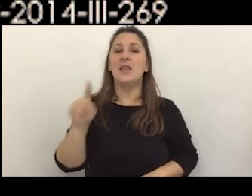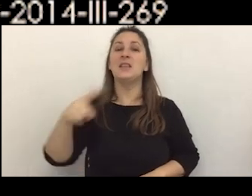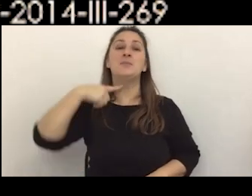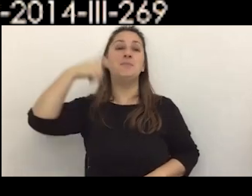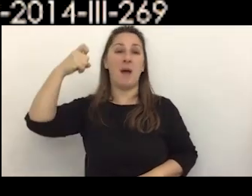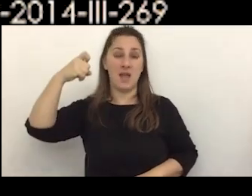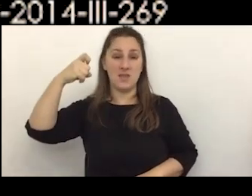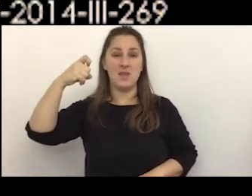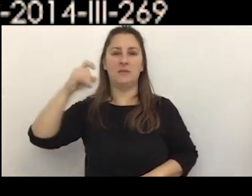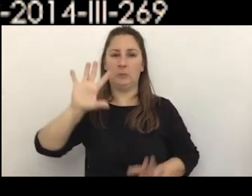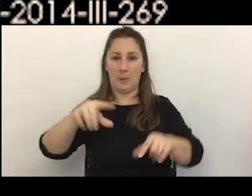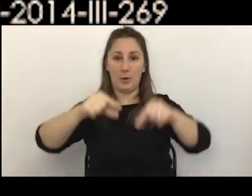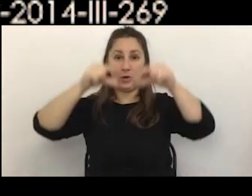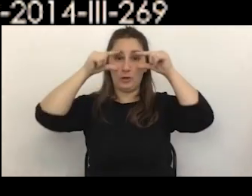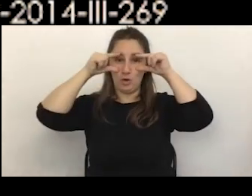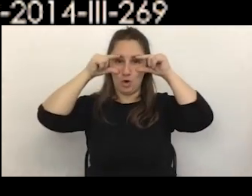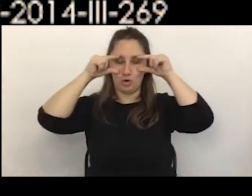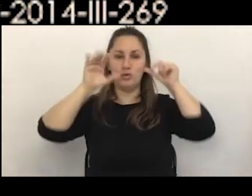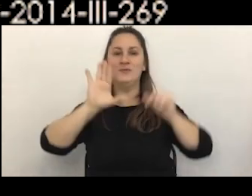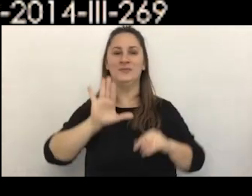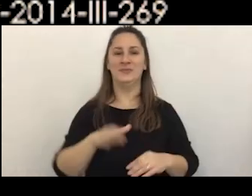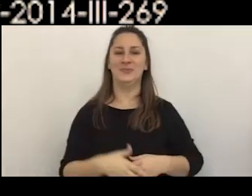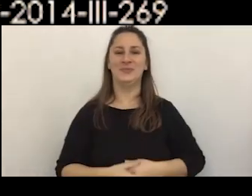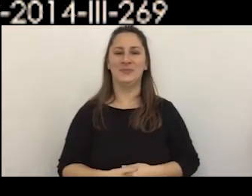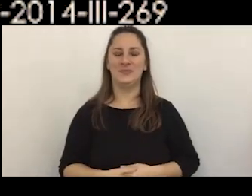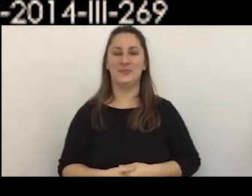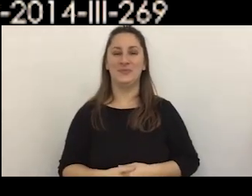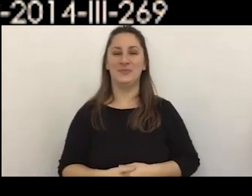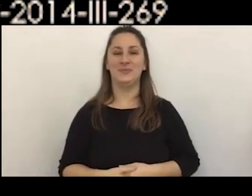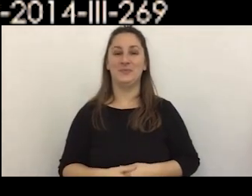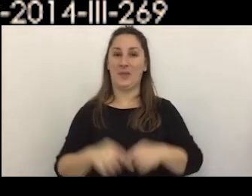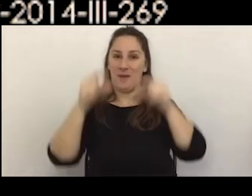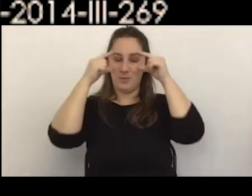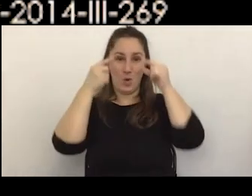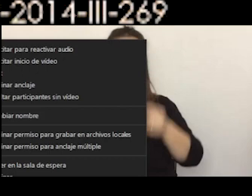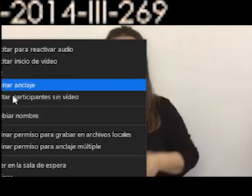poner los anteojos porque los años no vienen solos.